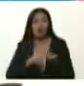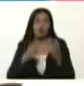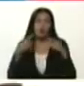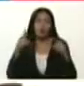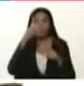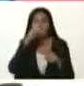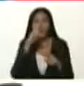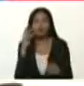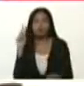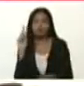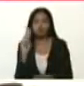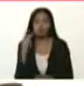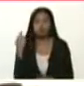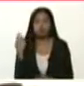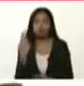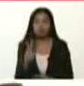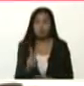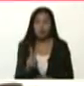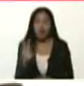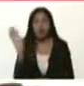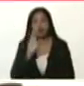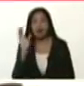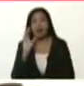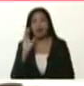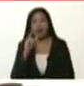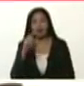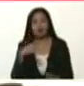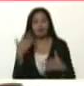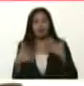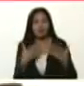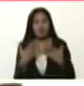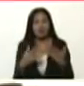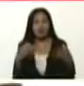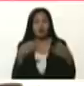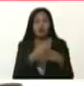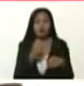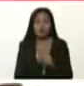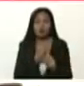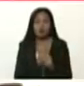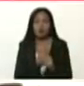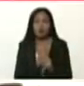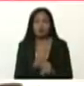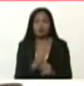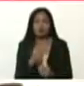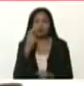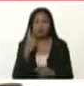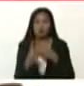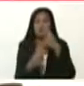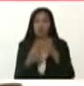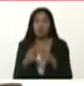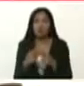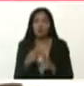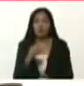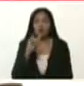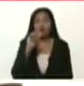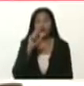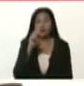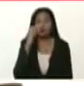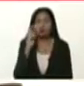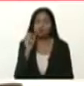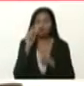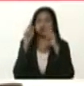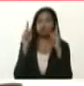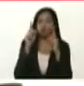por Caracas, pues, a este acto, a esta reunión de trabajo. pasamos por los ilustres, impresionante